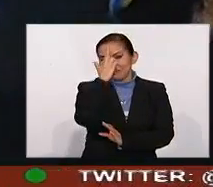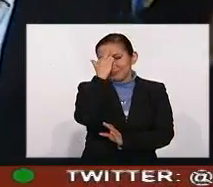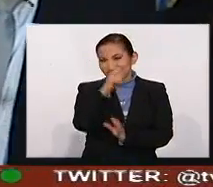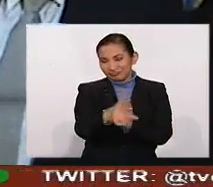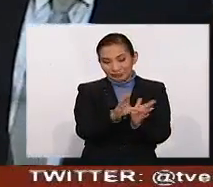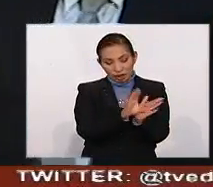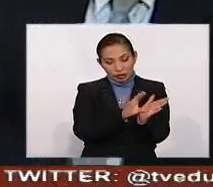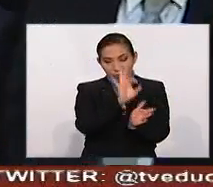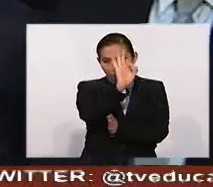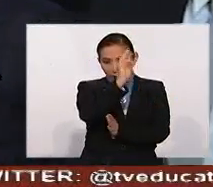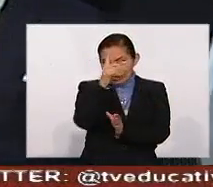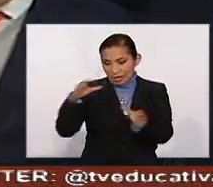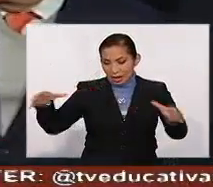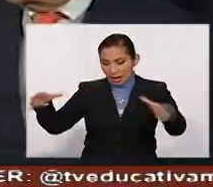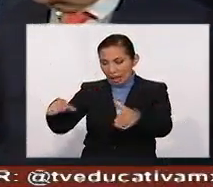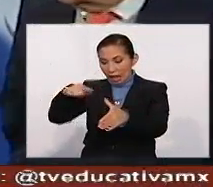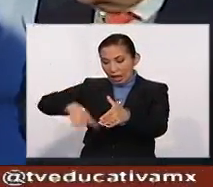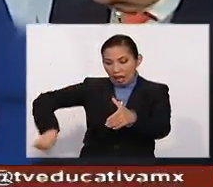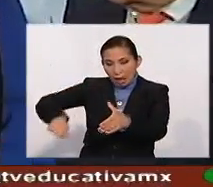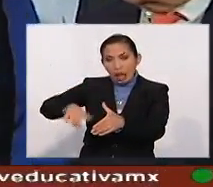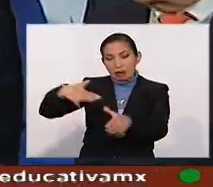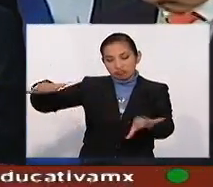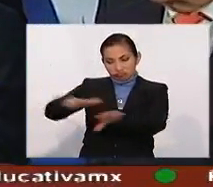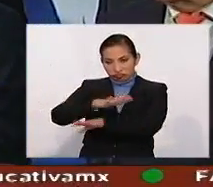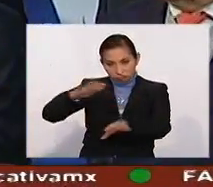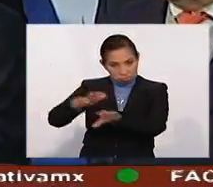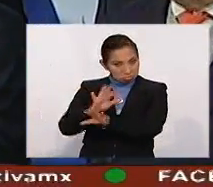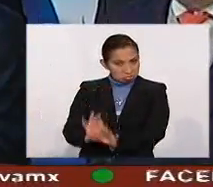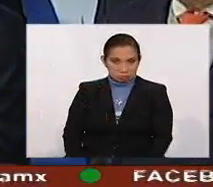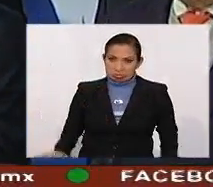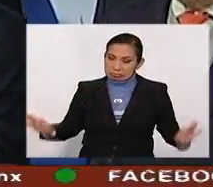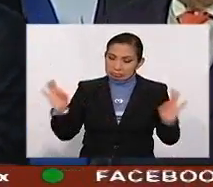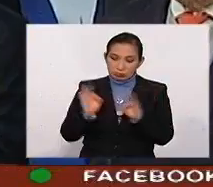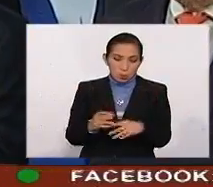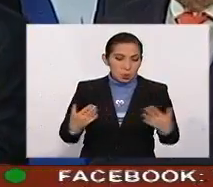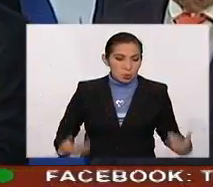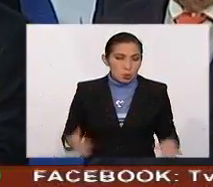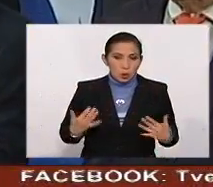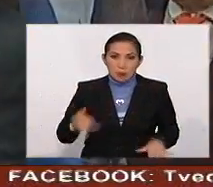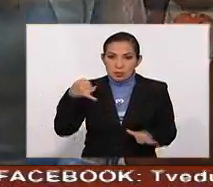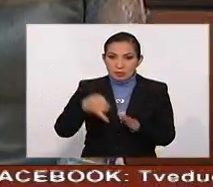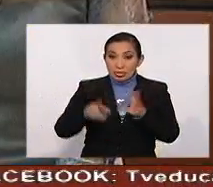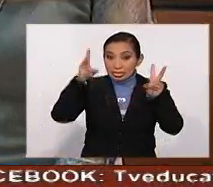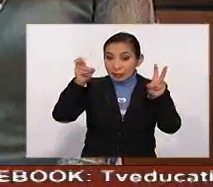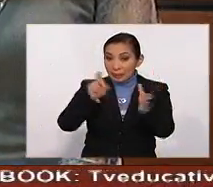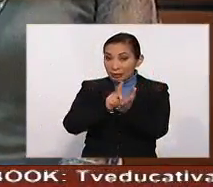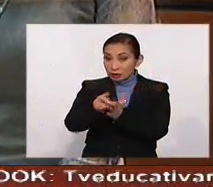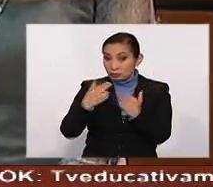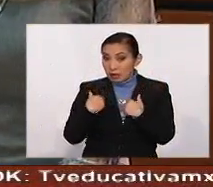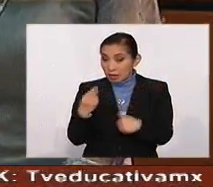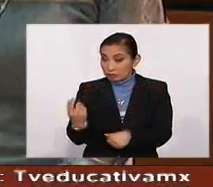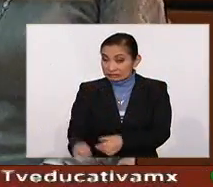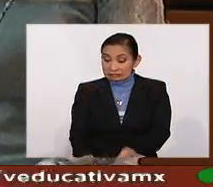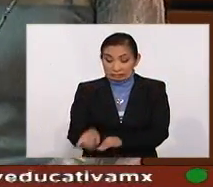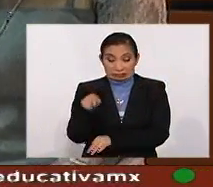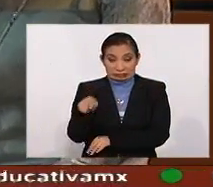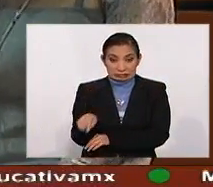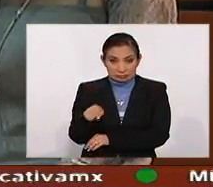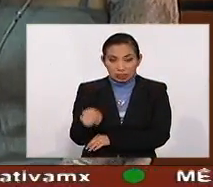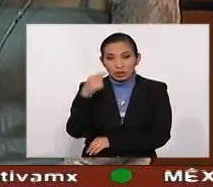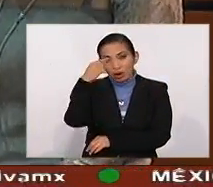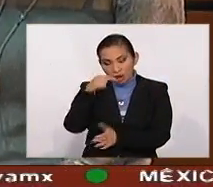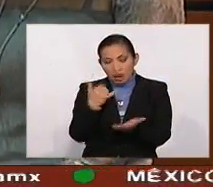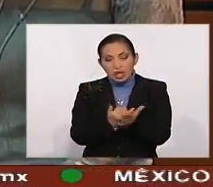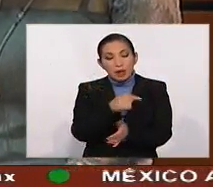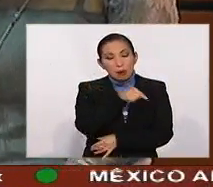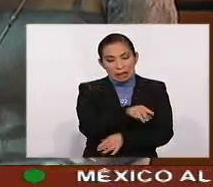la Constitución Federal recientemente ha tenido cambios muy trascendentes, sobre todo en el tema de derechos humanos. Me parece que este va